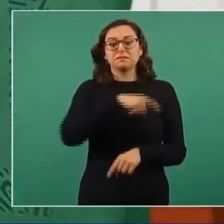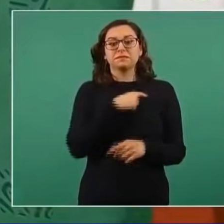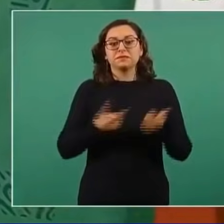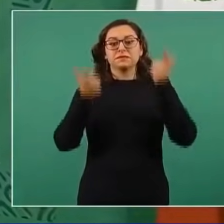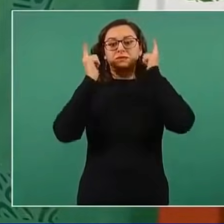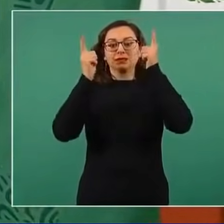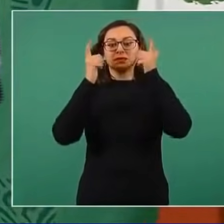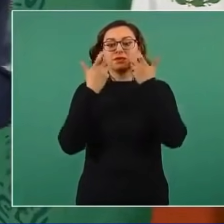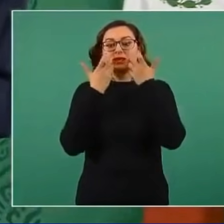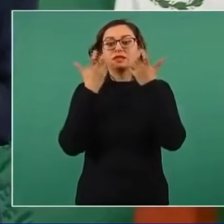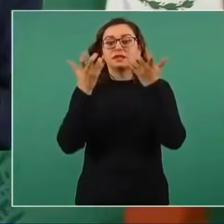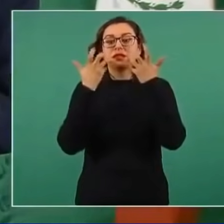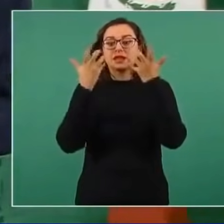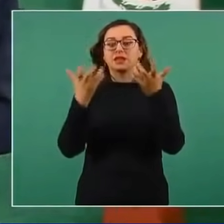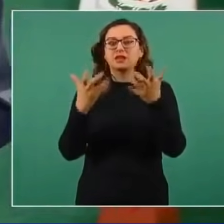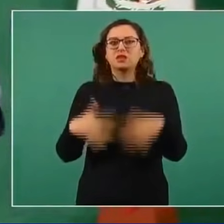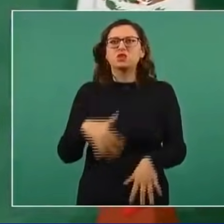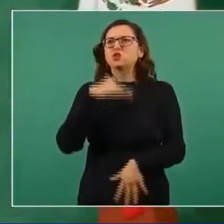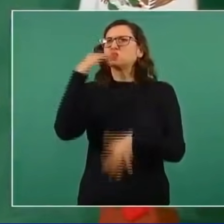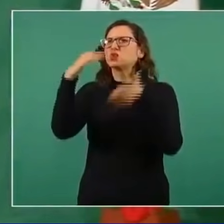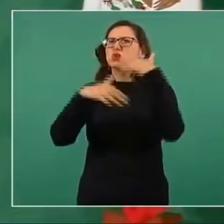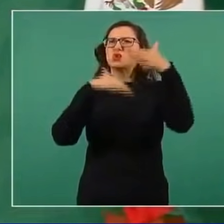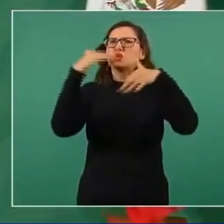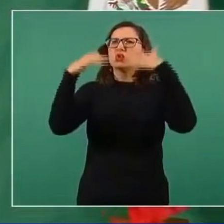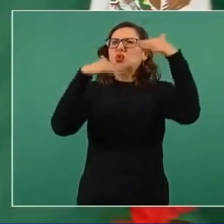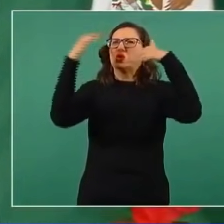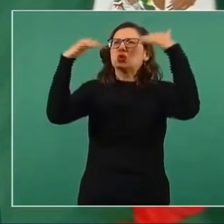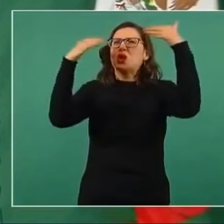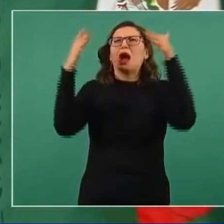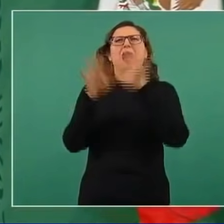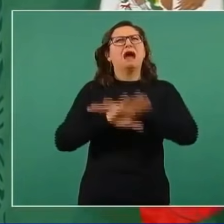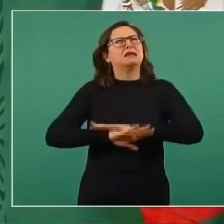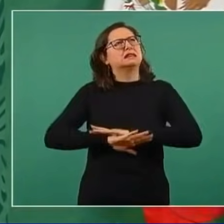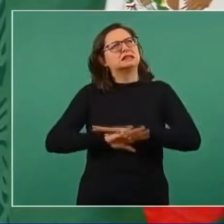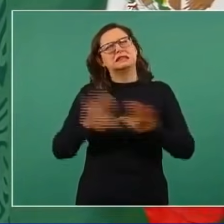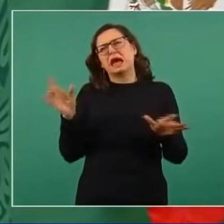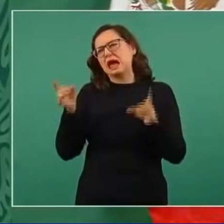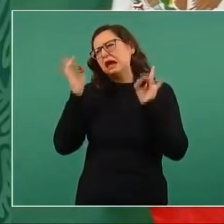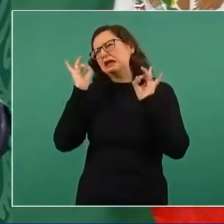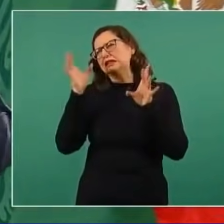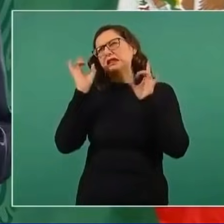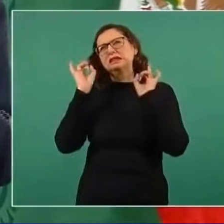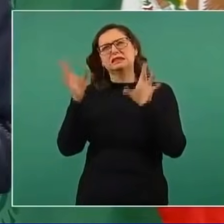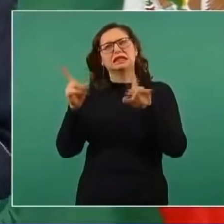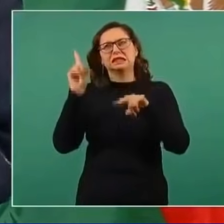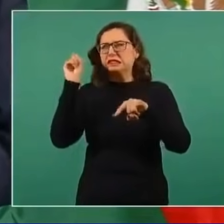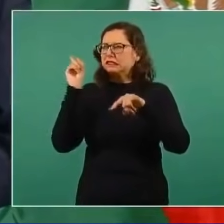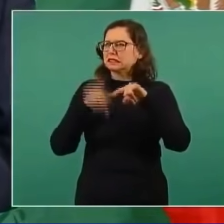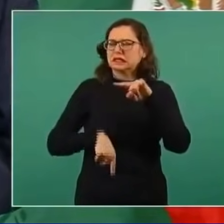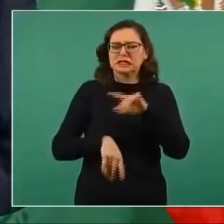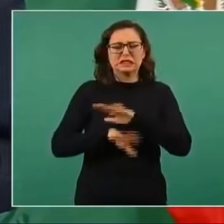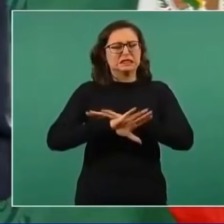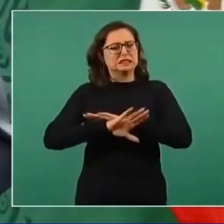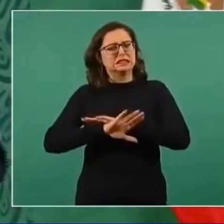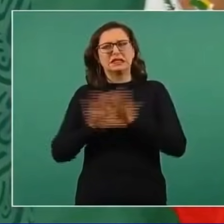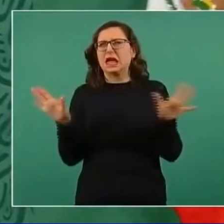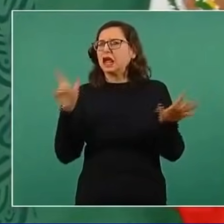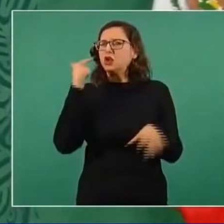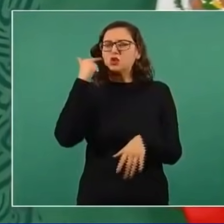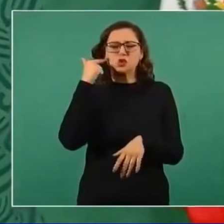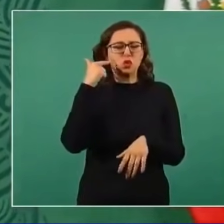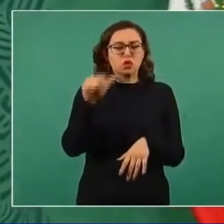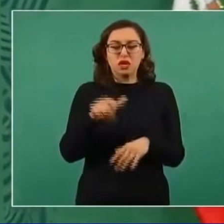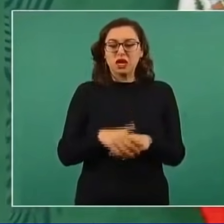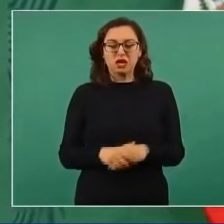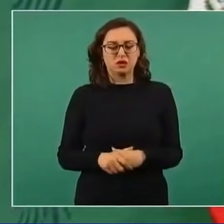que ya no haya contaminación. Es decir, a ver, ya no debemos